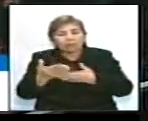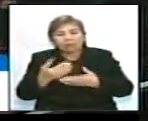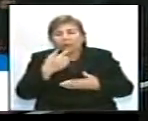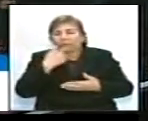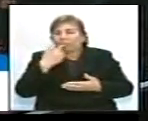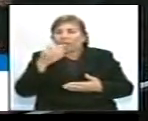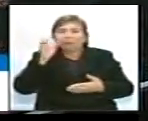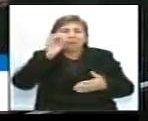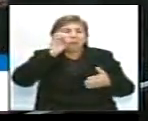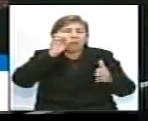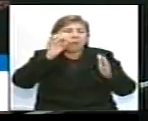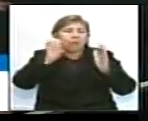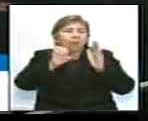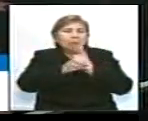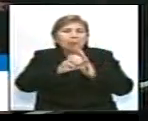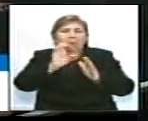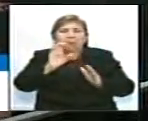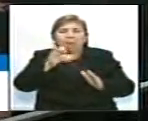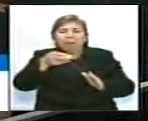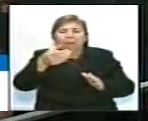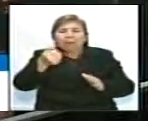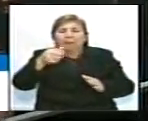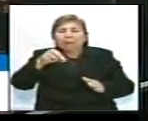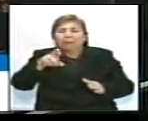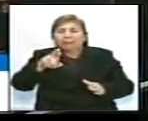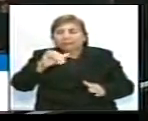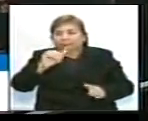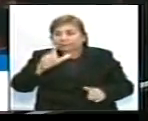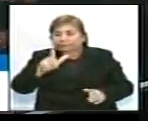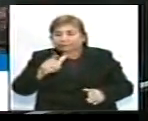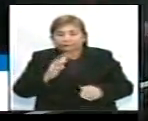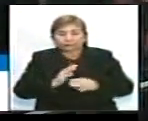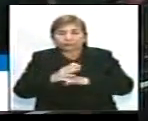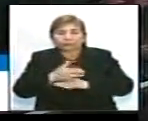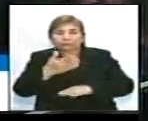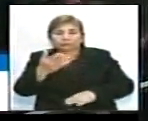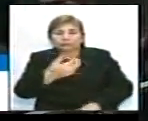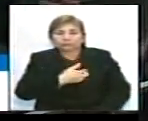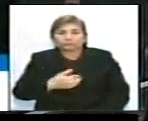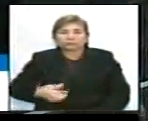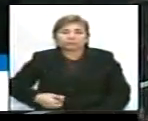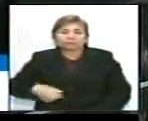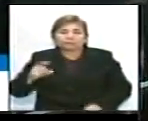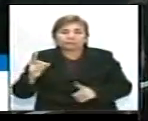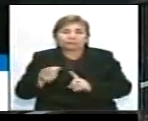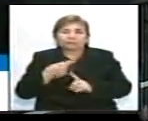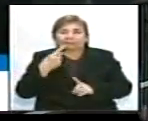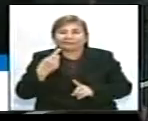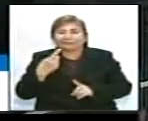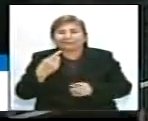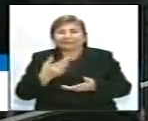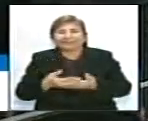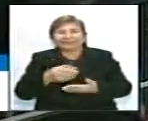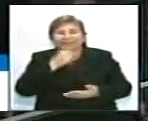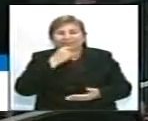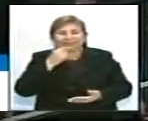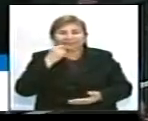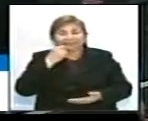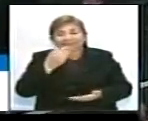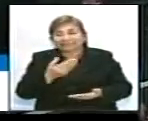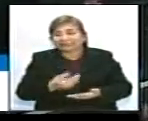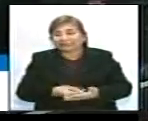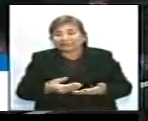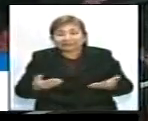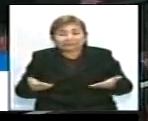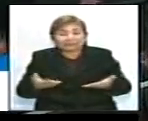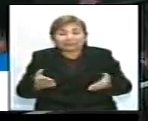poner de ejemplo a Chaparrí, ministra, a través suyo, señor presidente, que es la primera área de conservación privada y